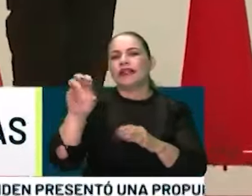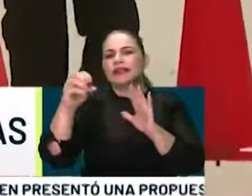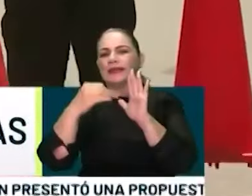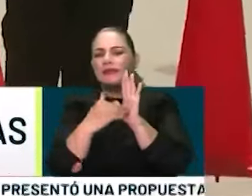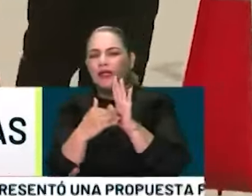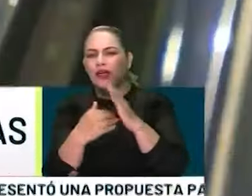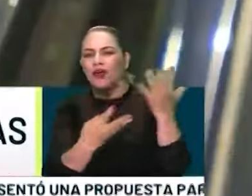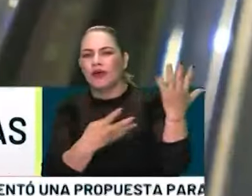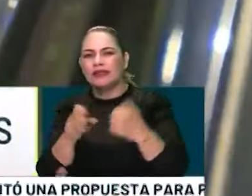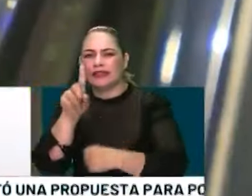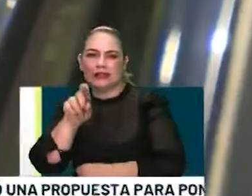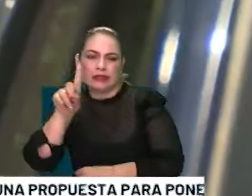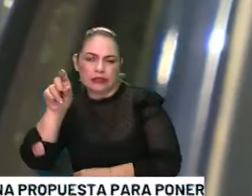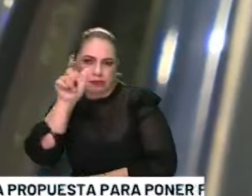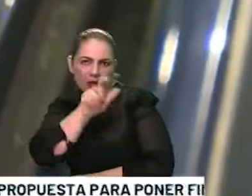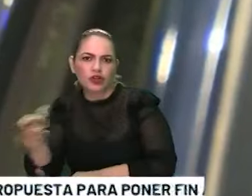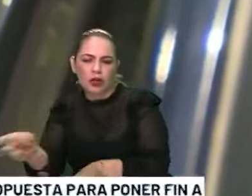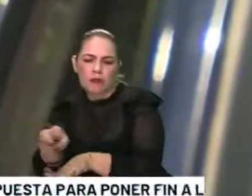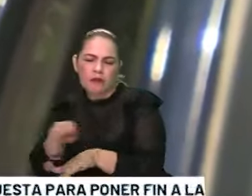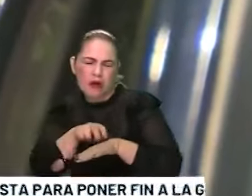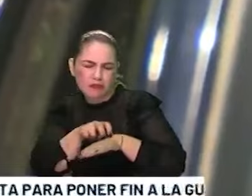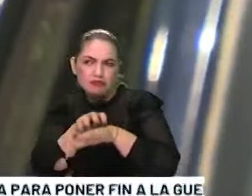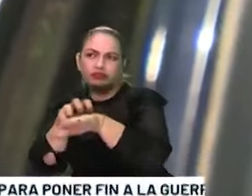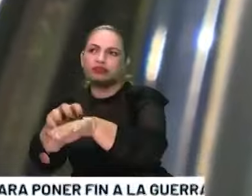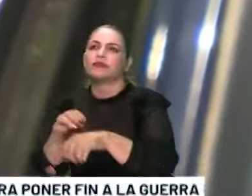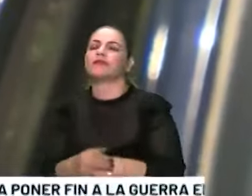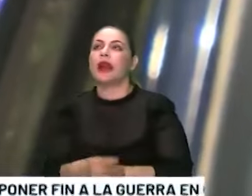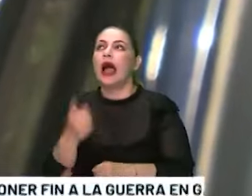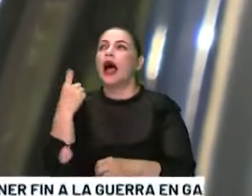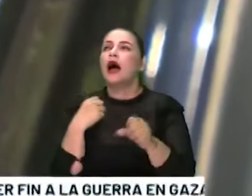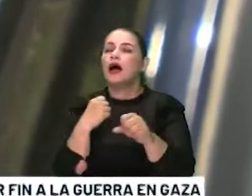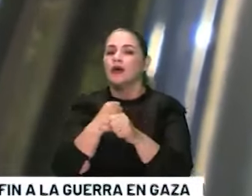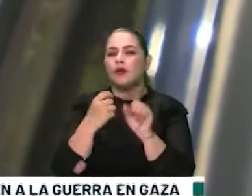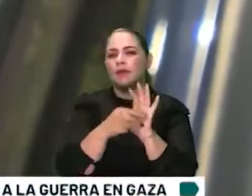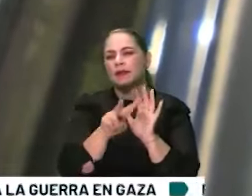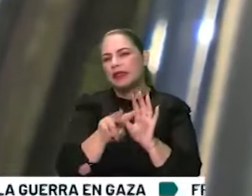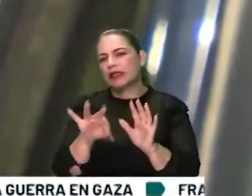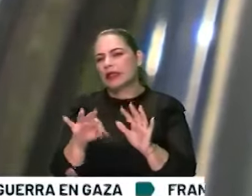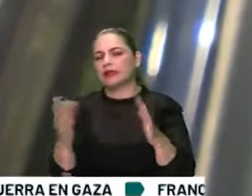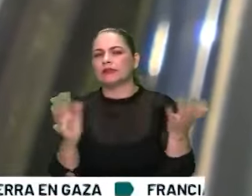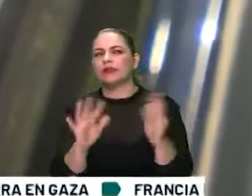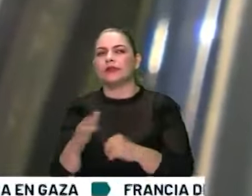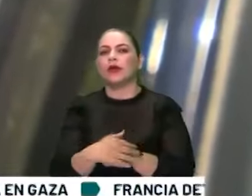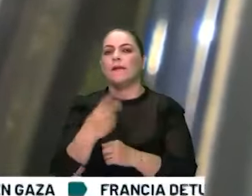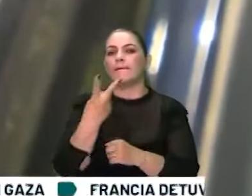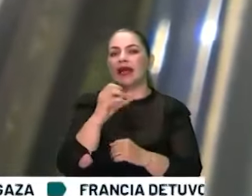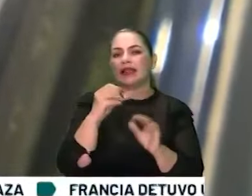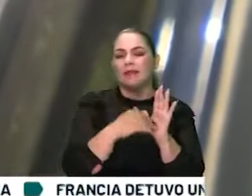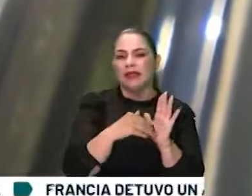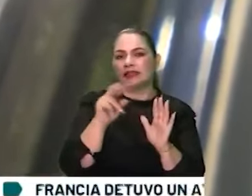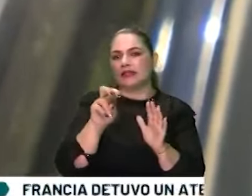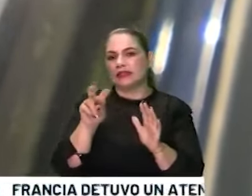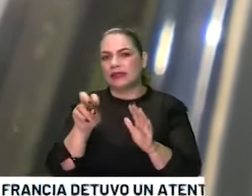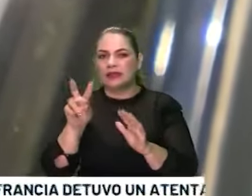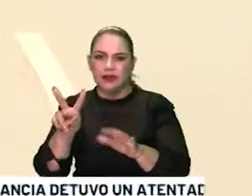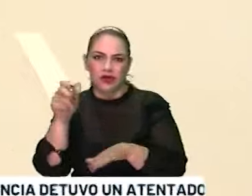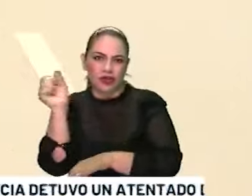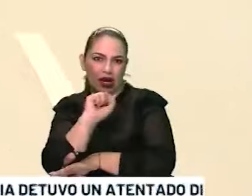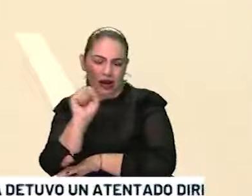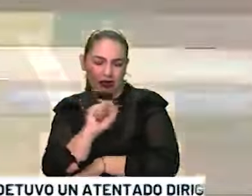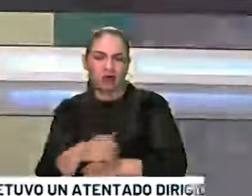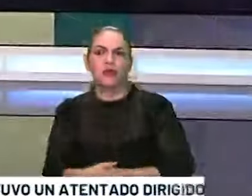270.966 personas y salieron vehículos en el año 2023 cerca de 20.772. Esta es la información que